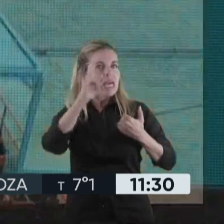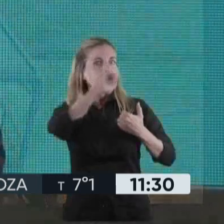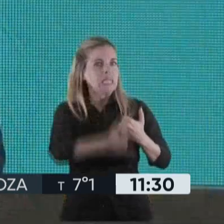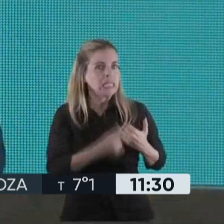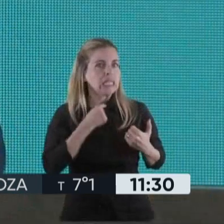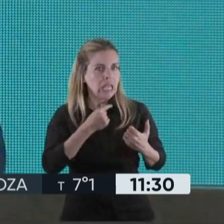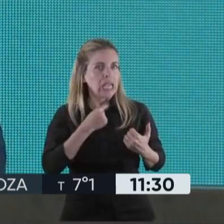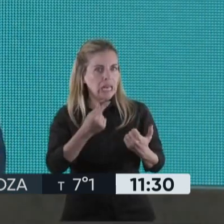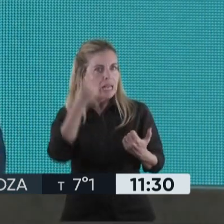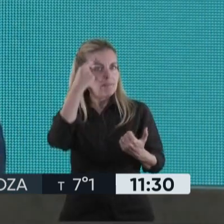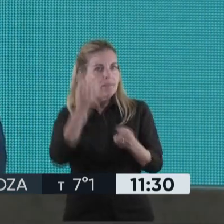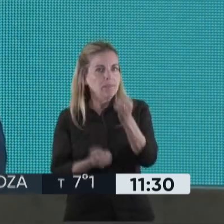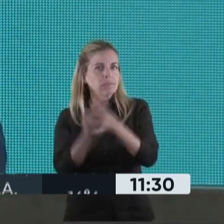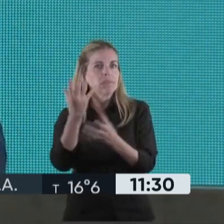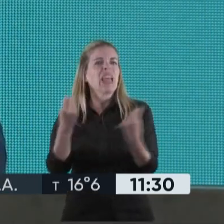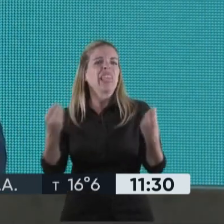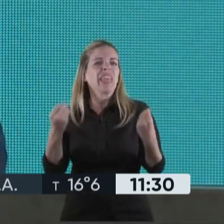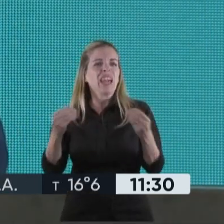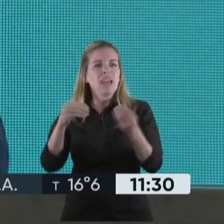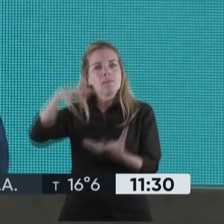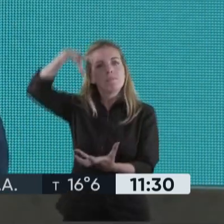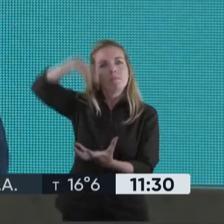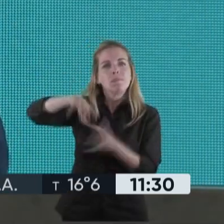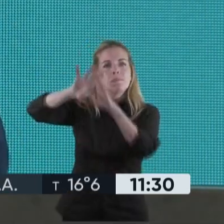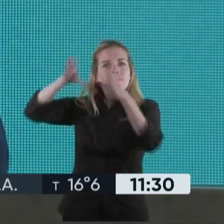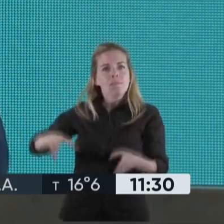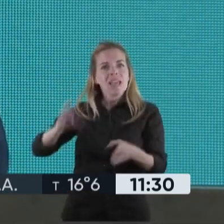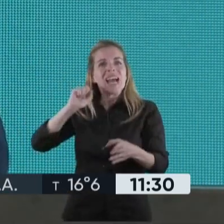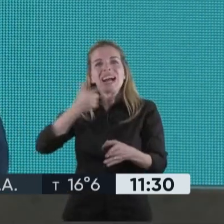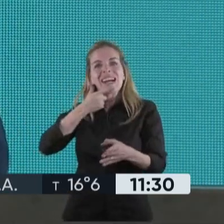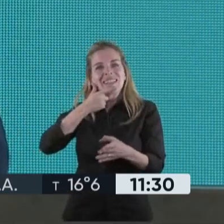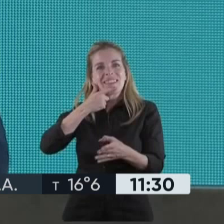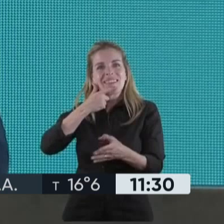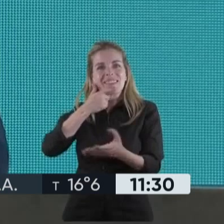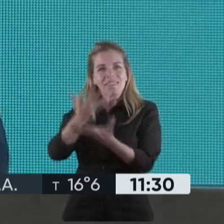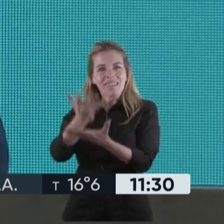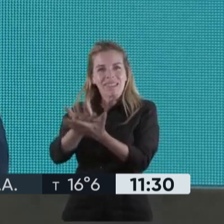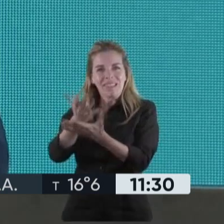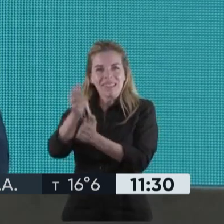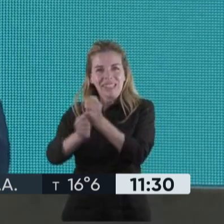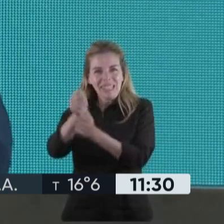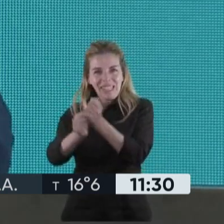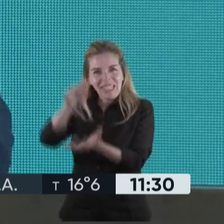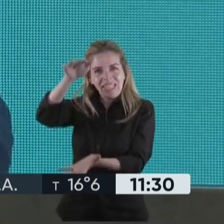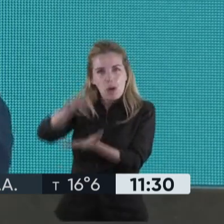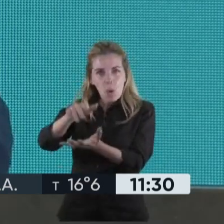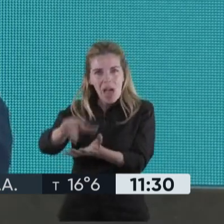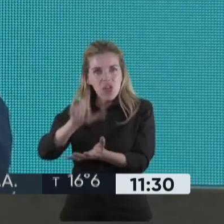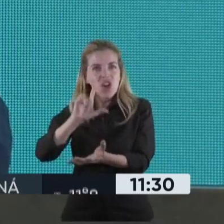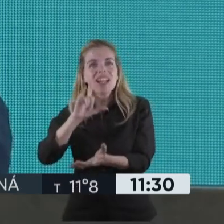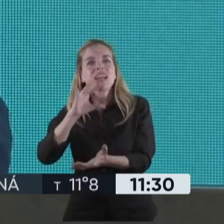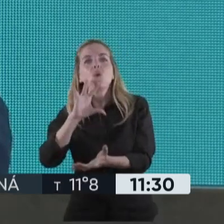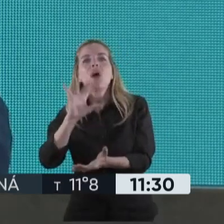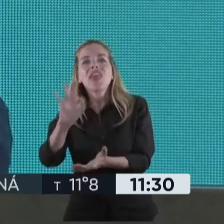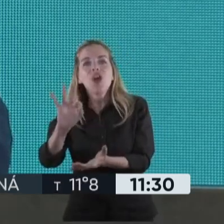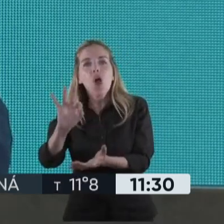planta de gas licuado, de producción de gas licuado, para poder exportar ese gas, teniendo en cuenta la cantidad